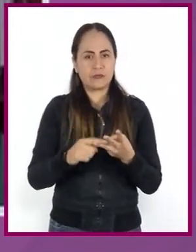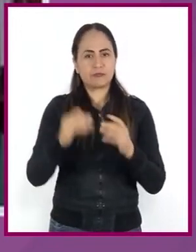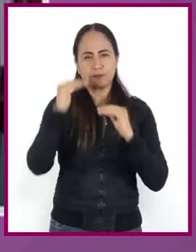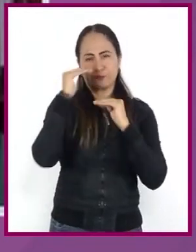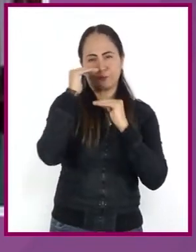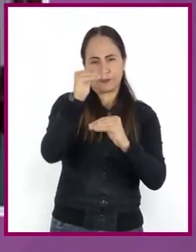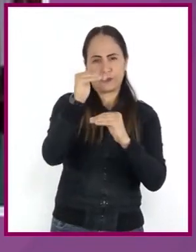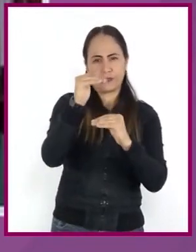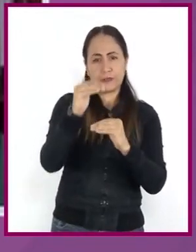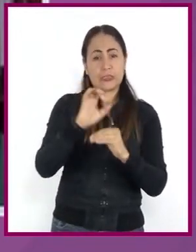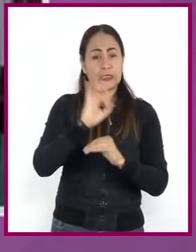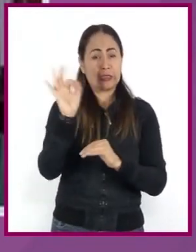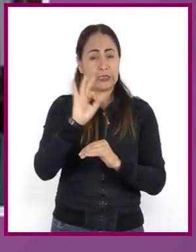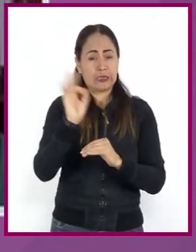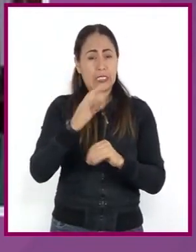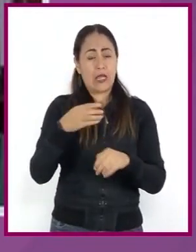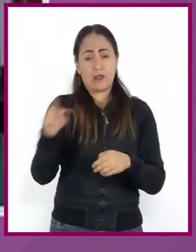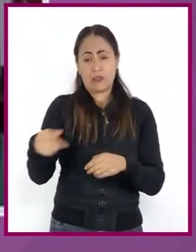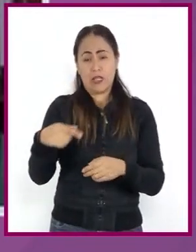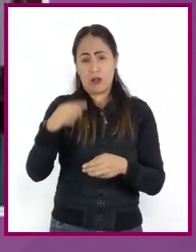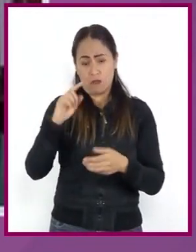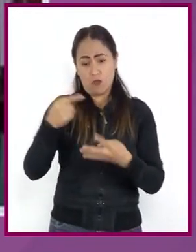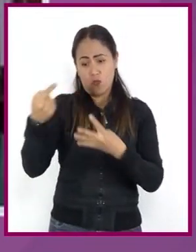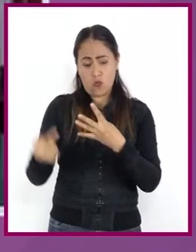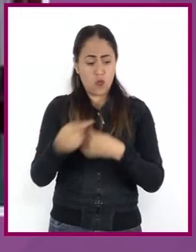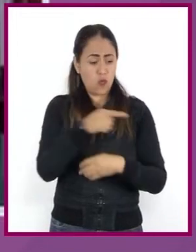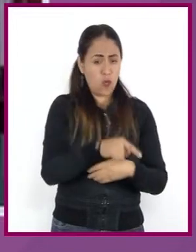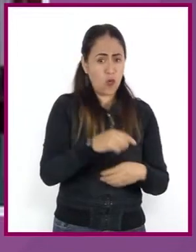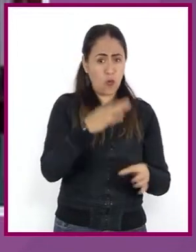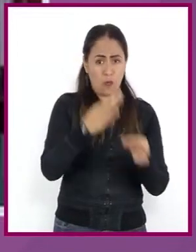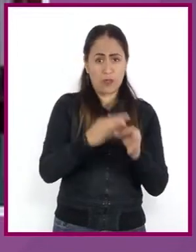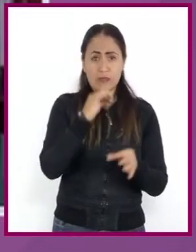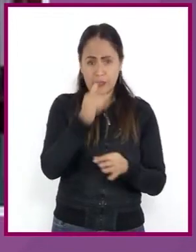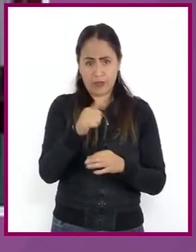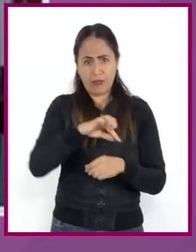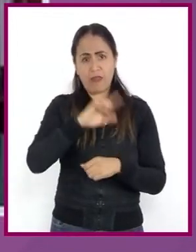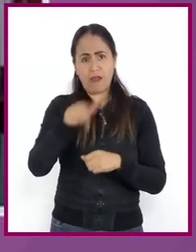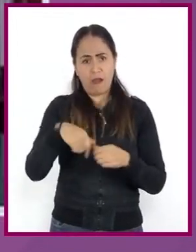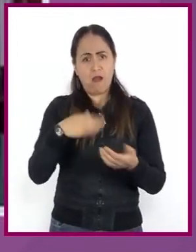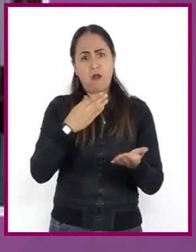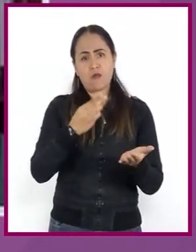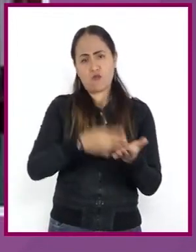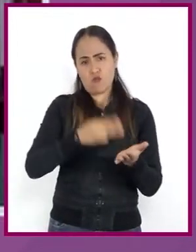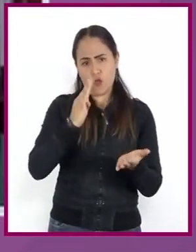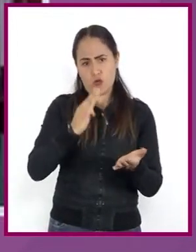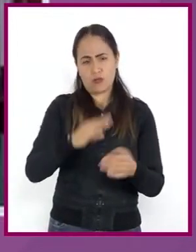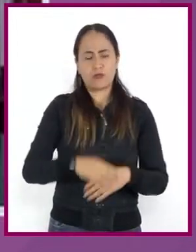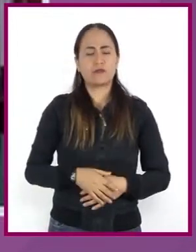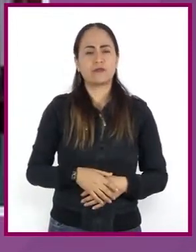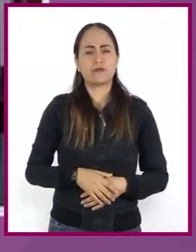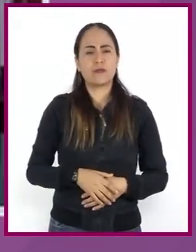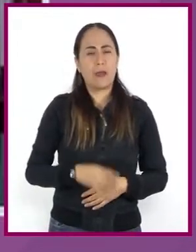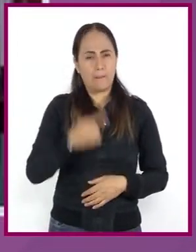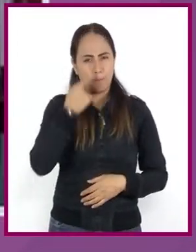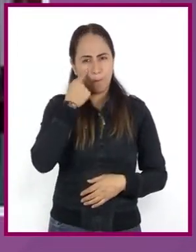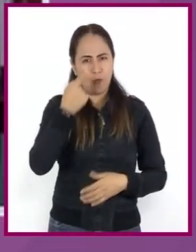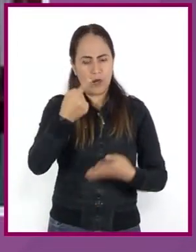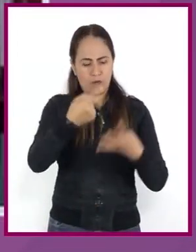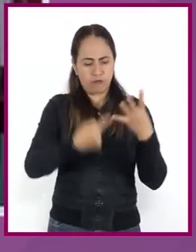limitaciones en caso de incumplimiento. Para su redacción es de suma importancia los siguientes